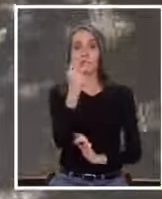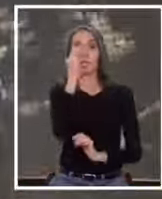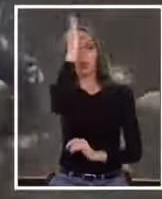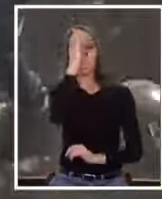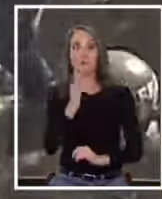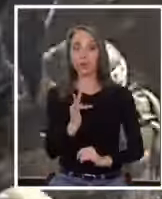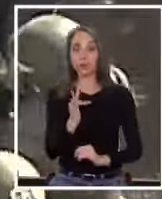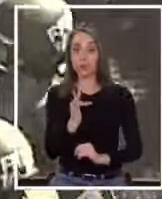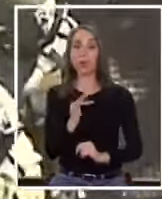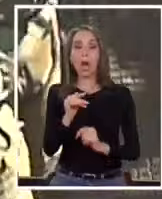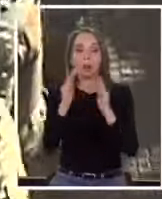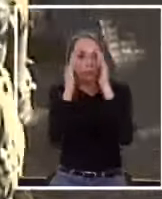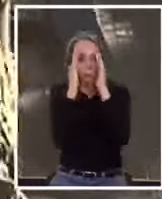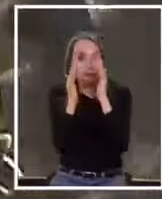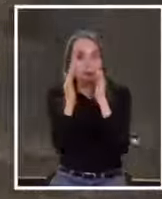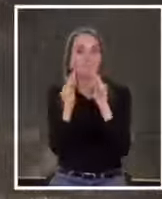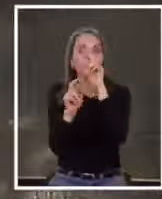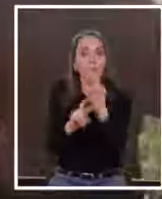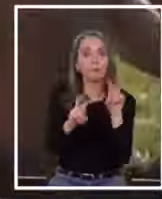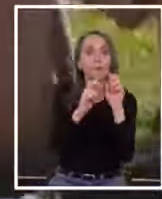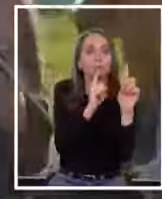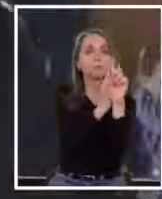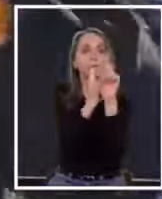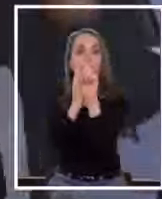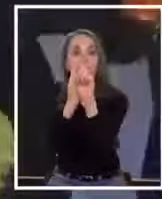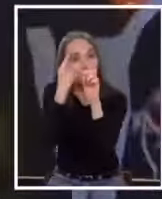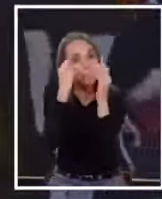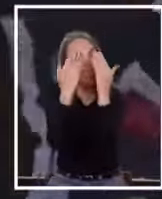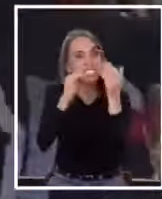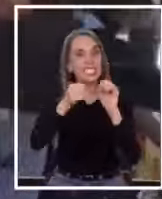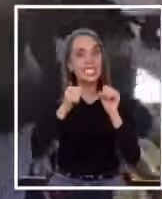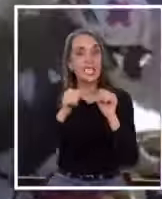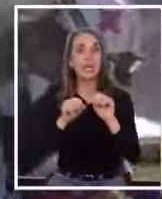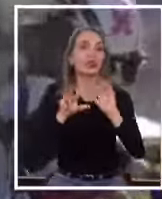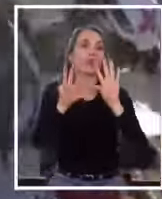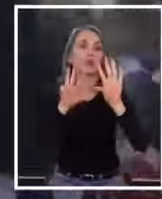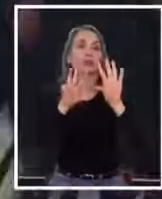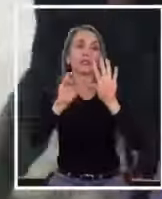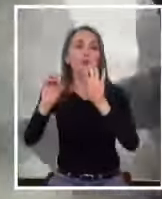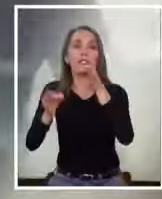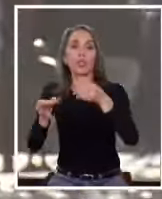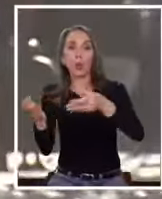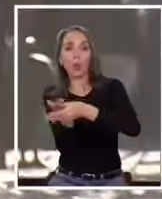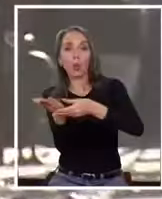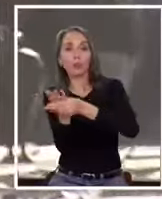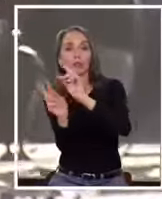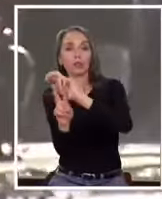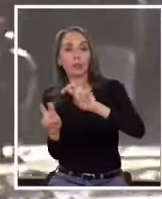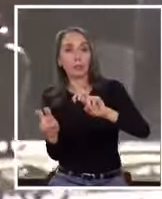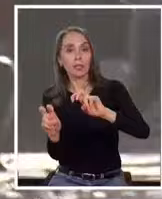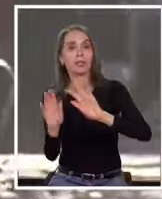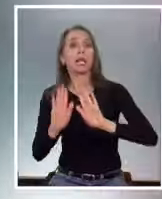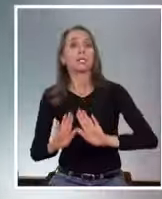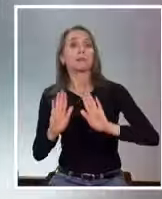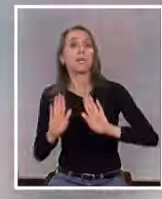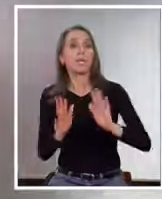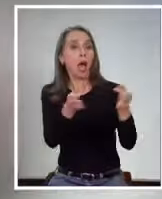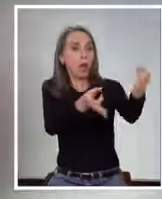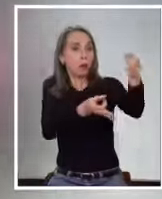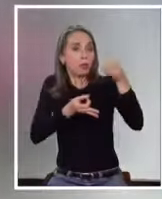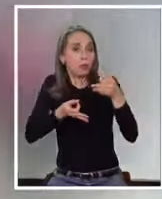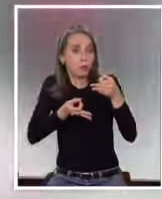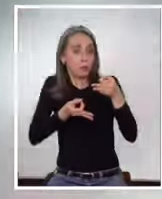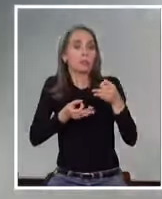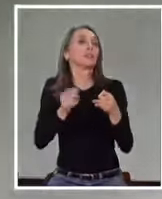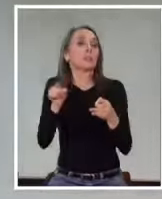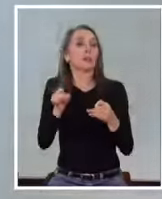profesionales del Servicio Médico Legal, que esperan completar peritajes psiquiátricos en cerca de 900 causas que permanecen a la espera. El plazo fijado para